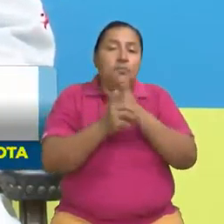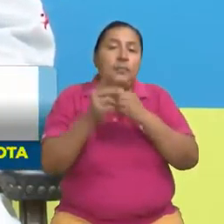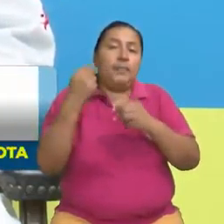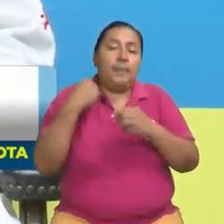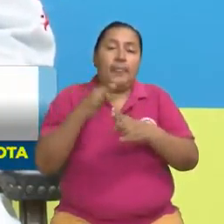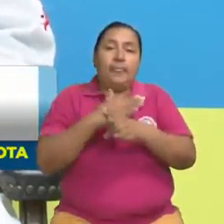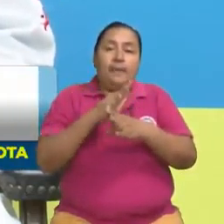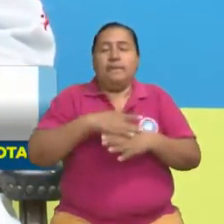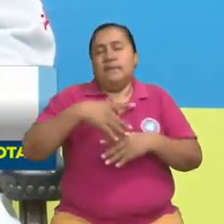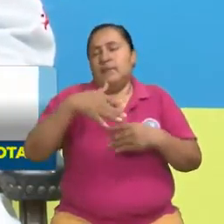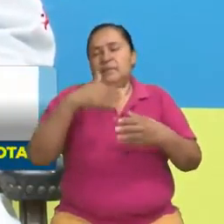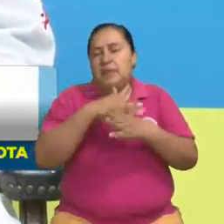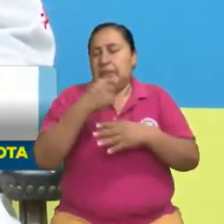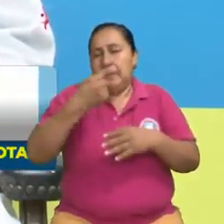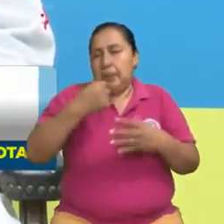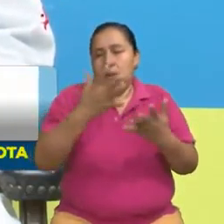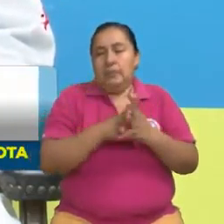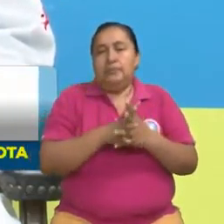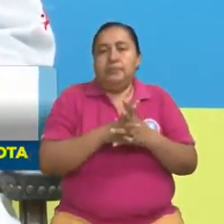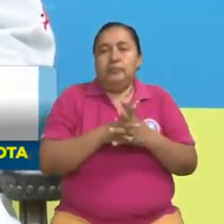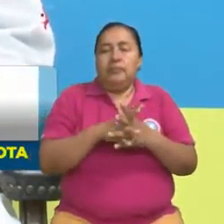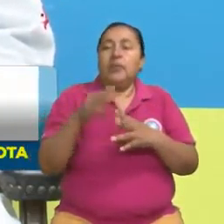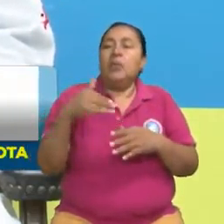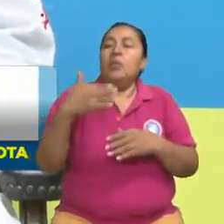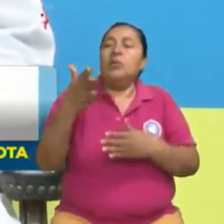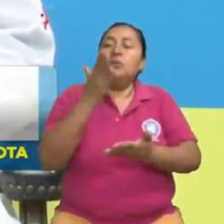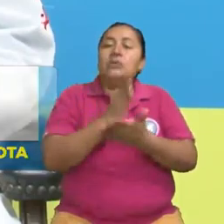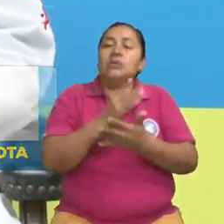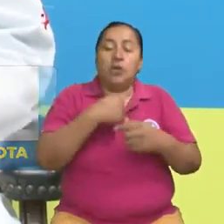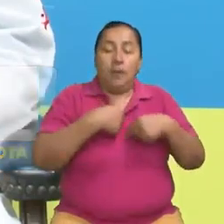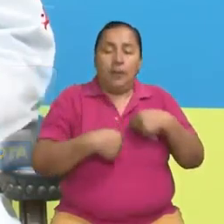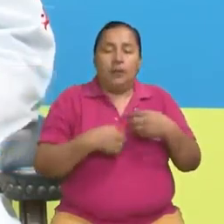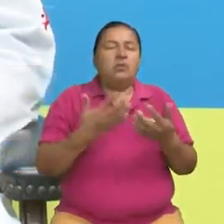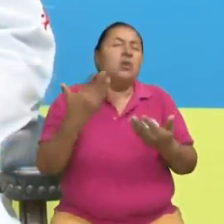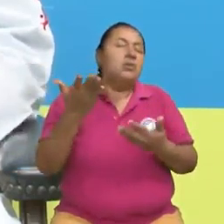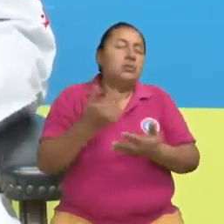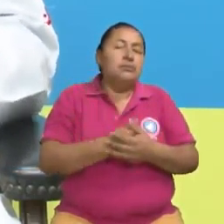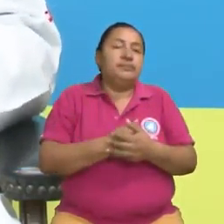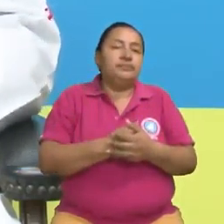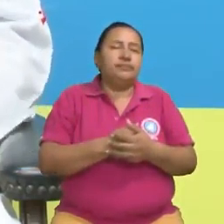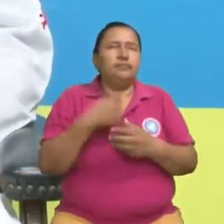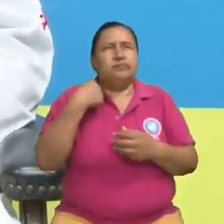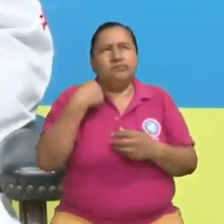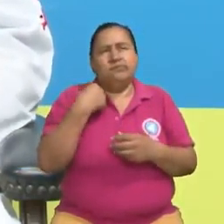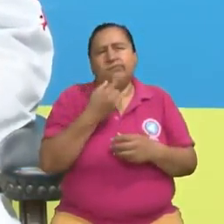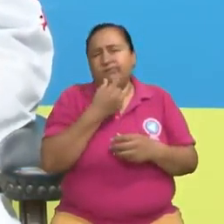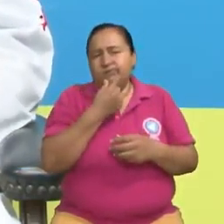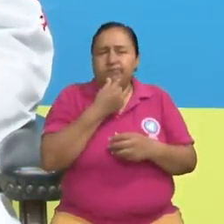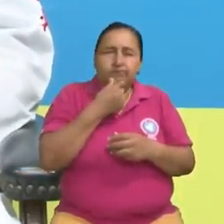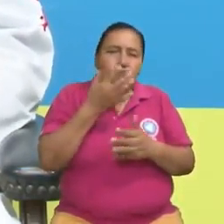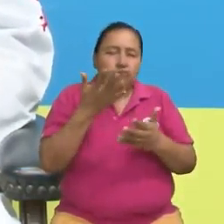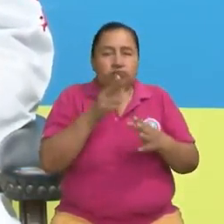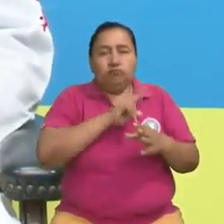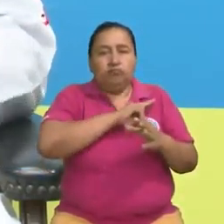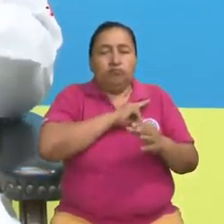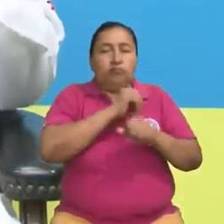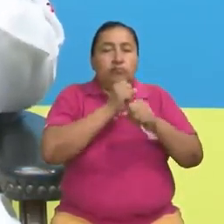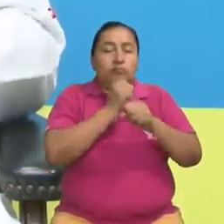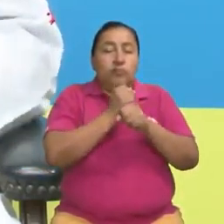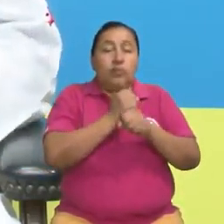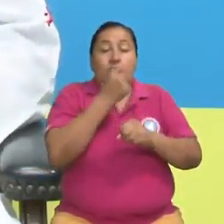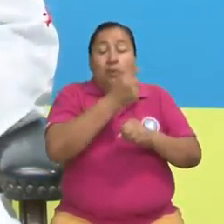tipo de fármaco. Yeah. ¿Y cuándo es que deciden operar, doctor? Generalmente, pues tenemos edades para